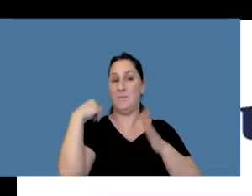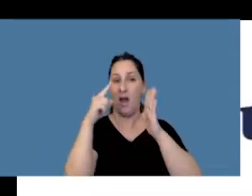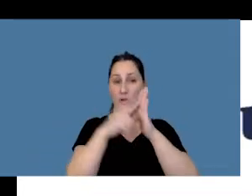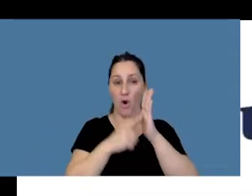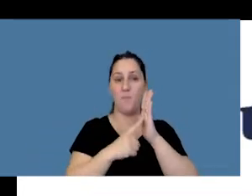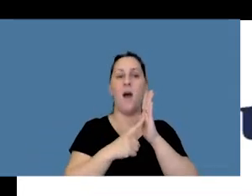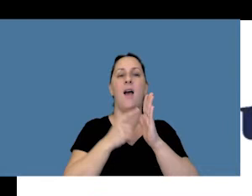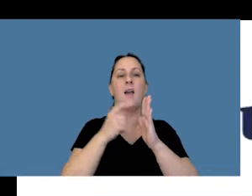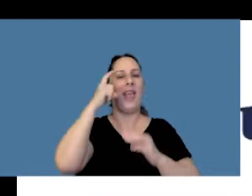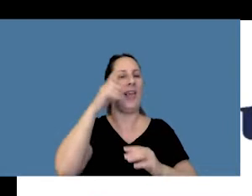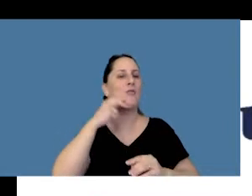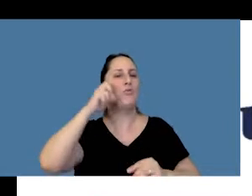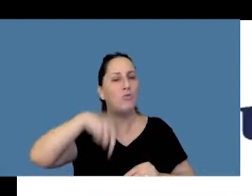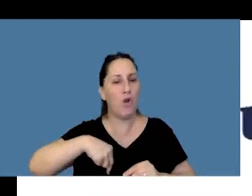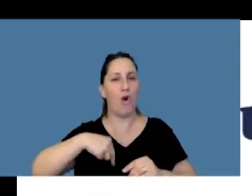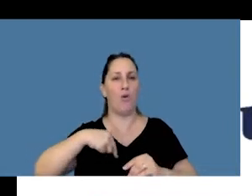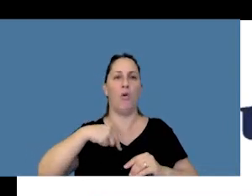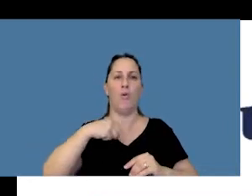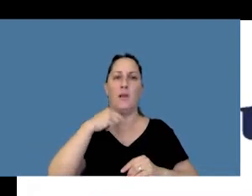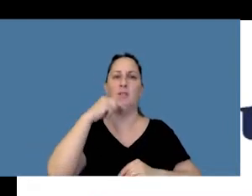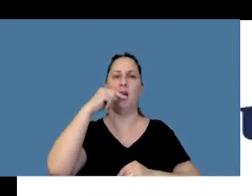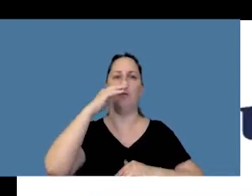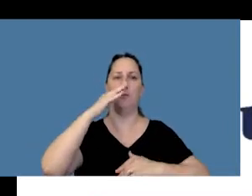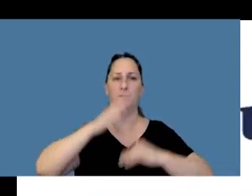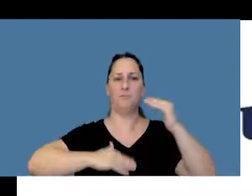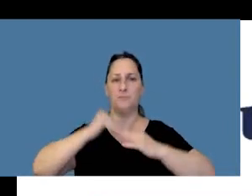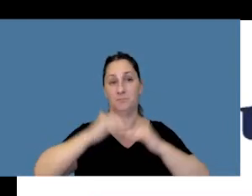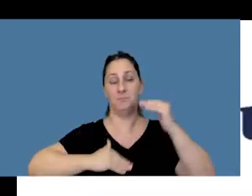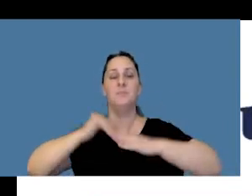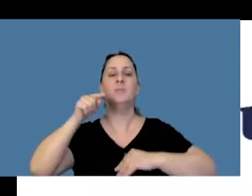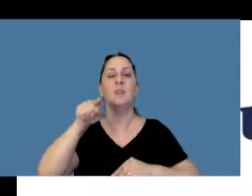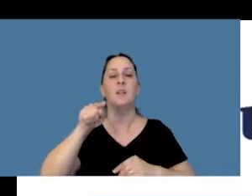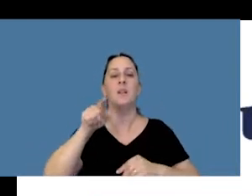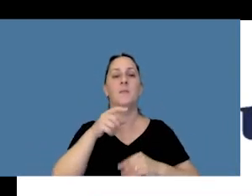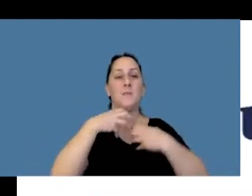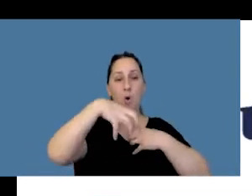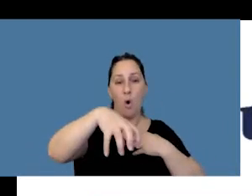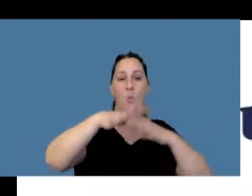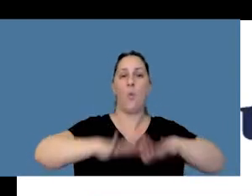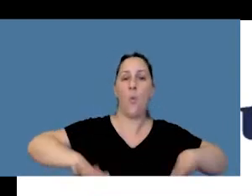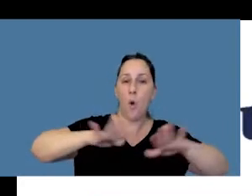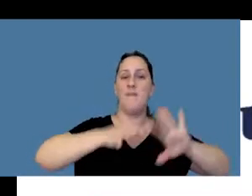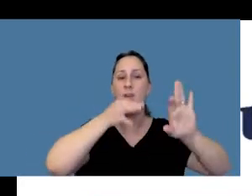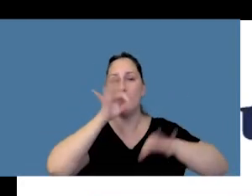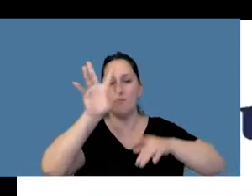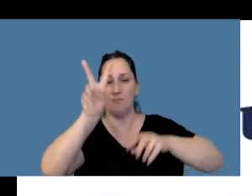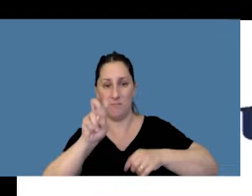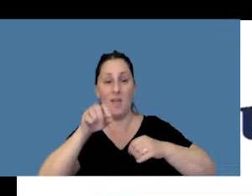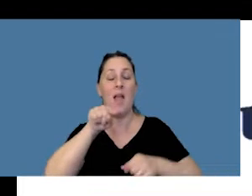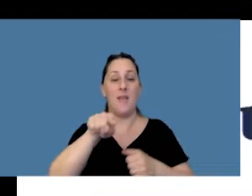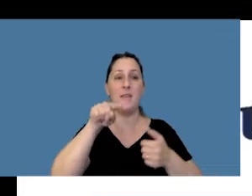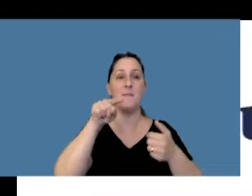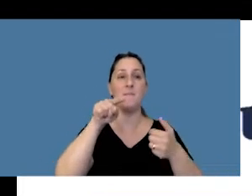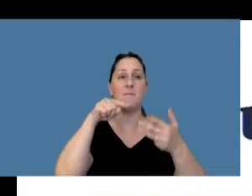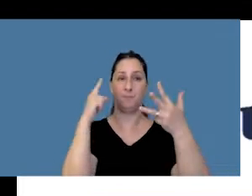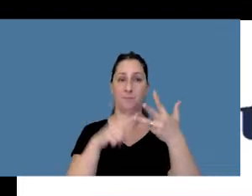pero bueno, es la realización de obra por encargo de un tercero, locación de bienes muebles e inmuebles, y luego